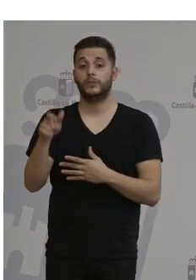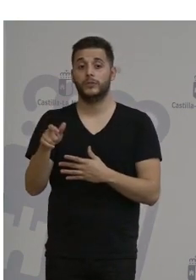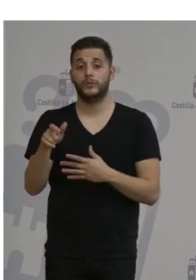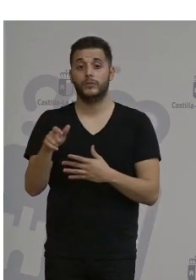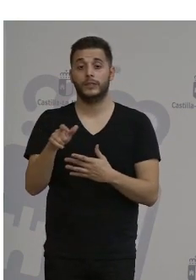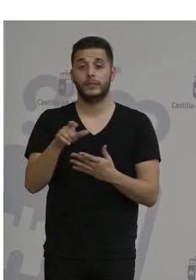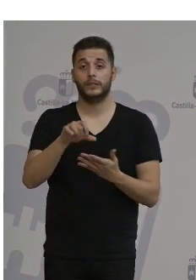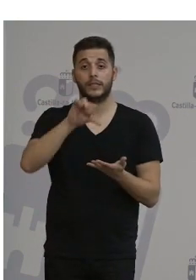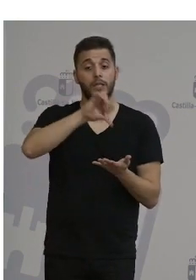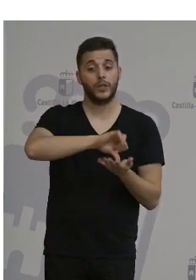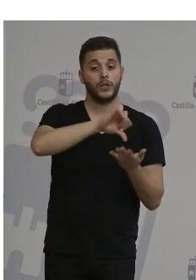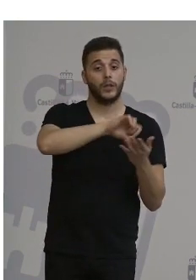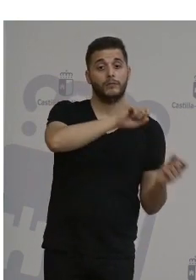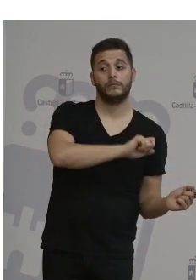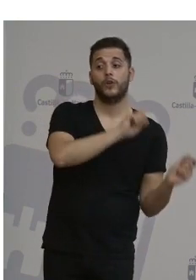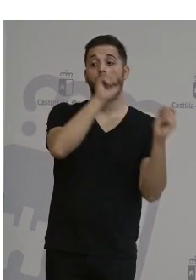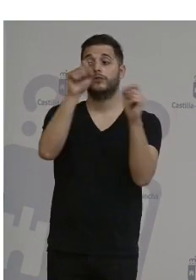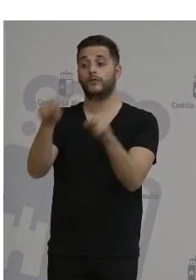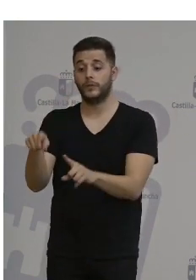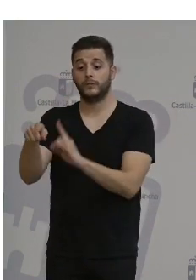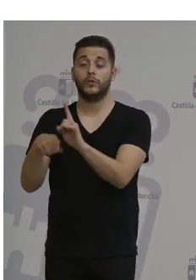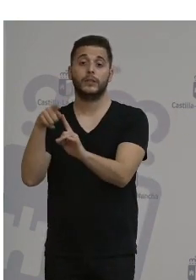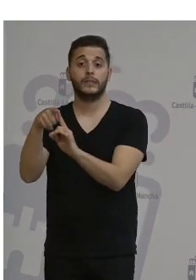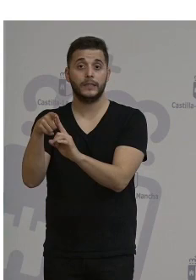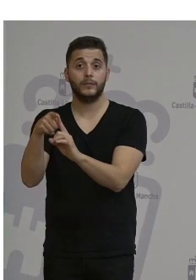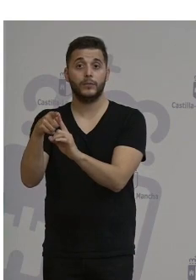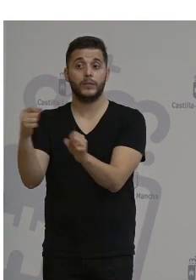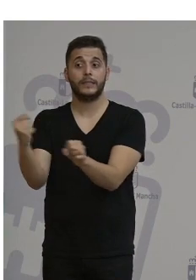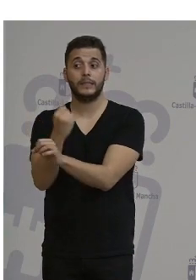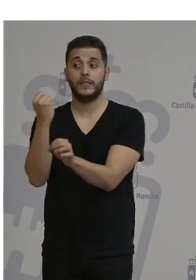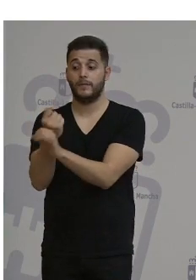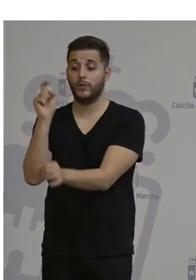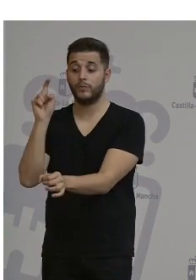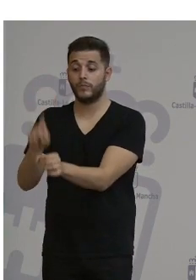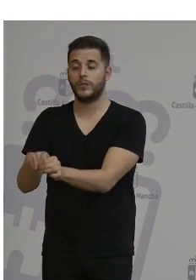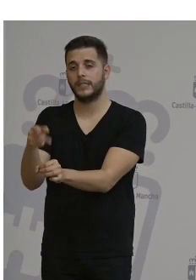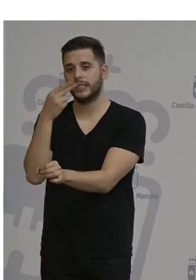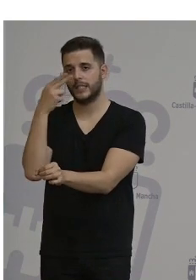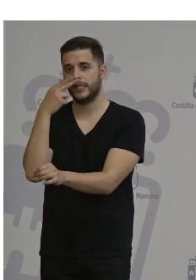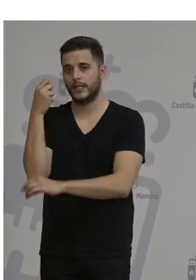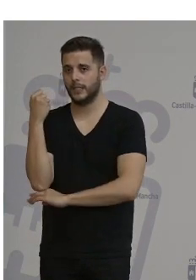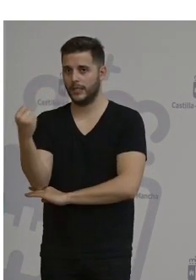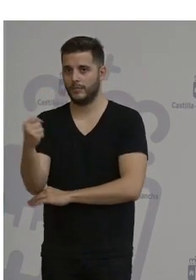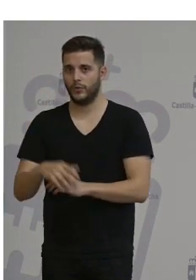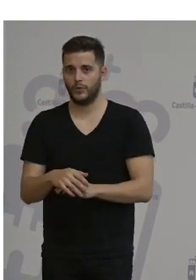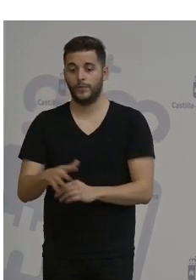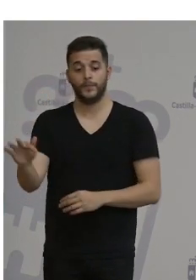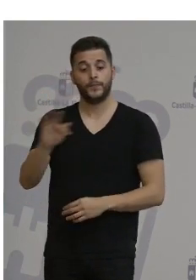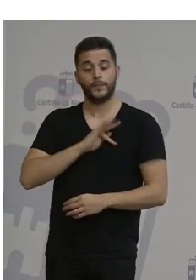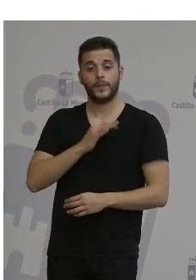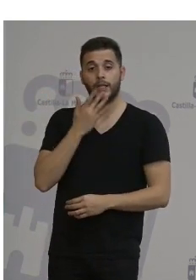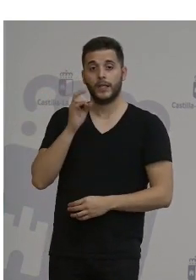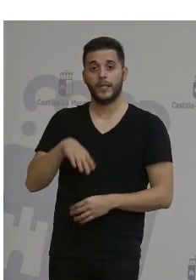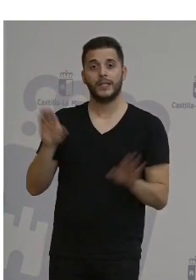de ciudad para poder incorporarse en su nuevo puesto de trabajo. Recoge el premio Ángel